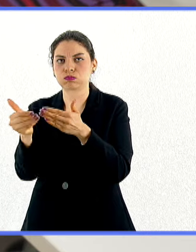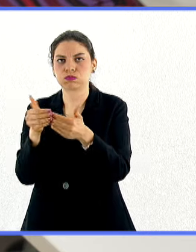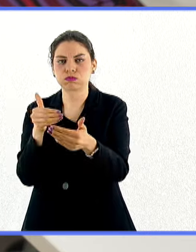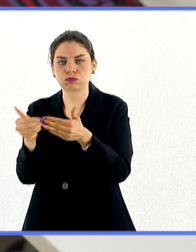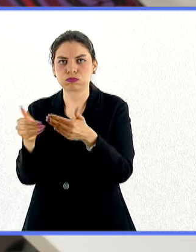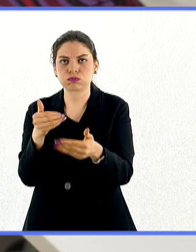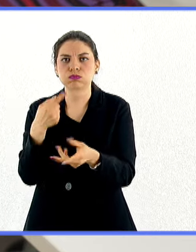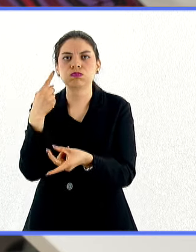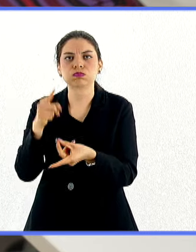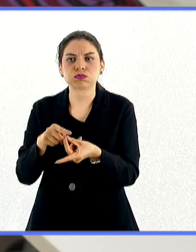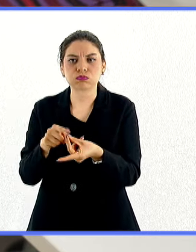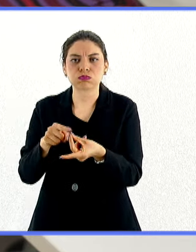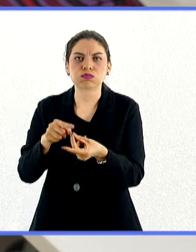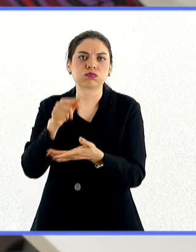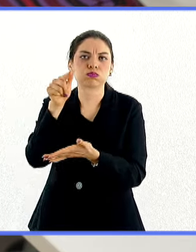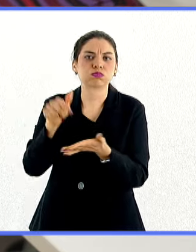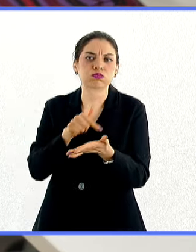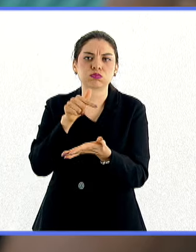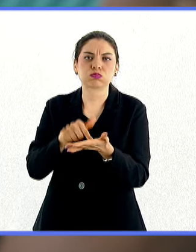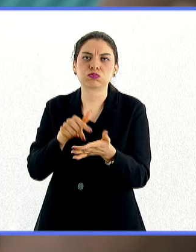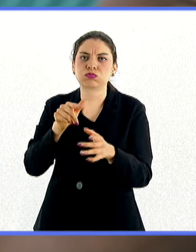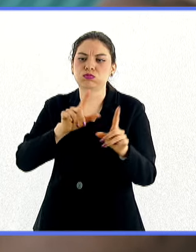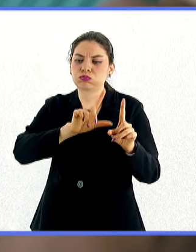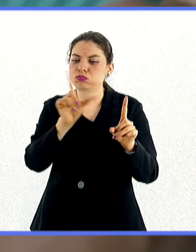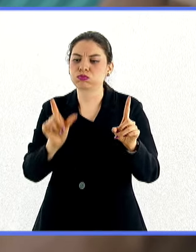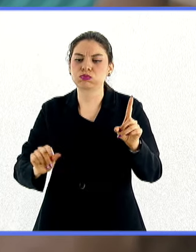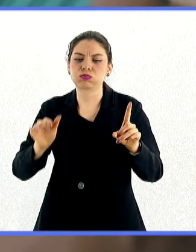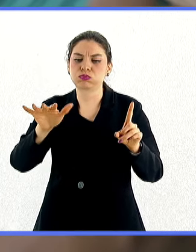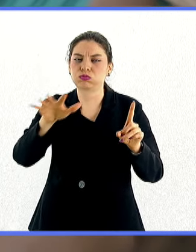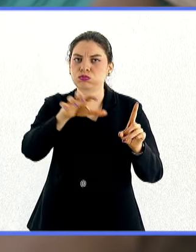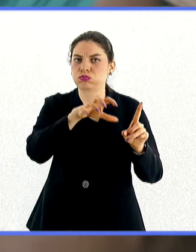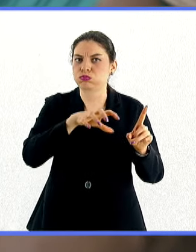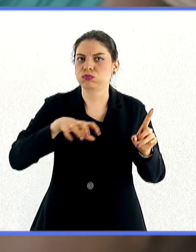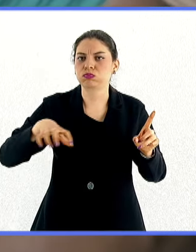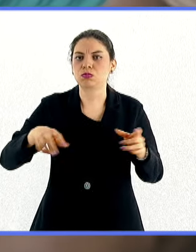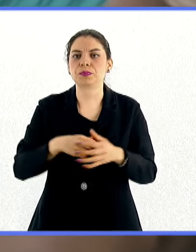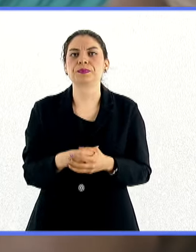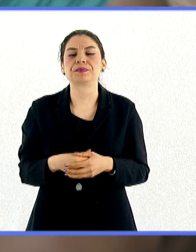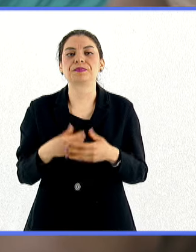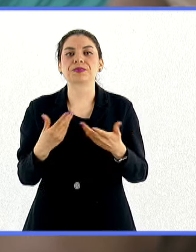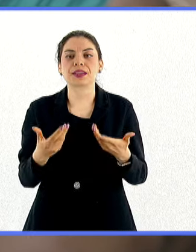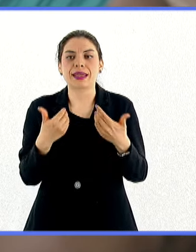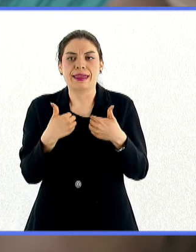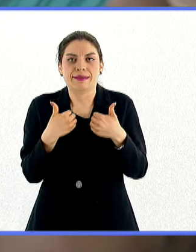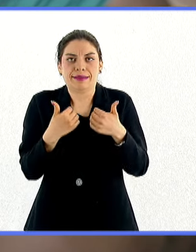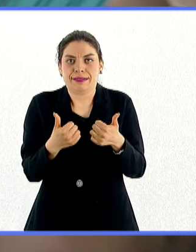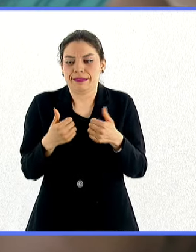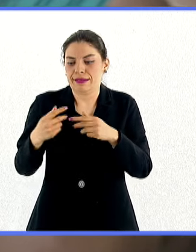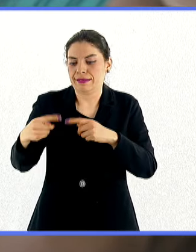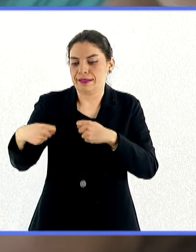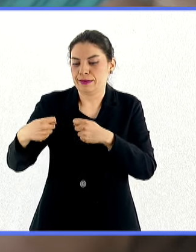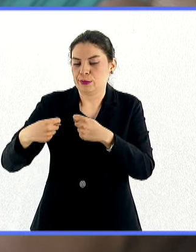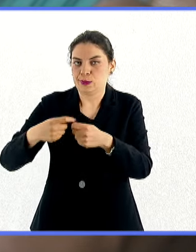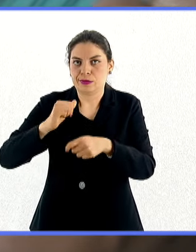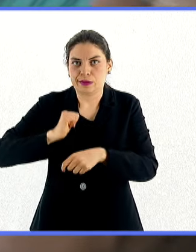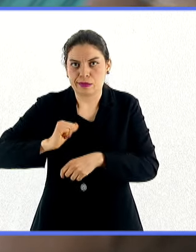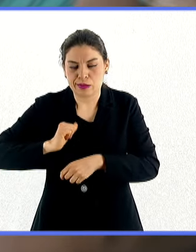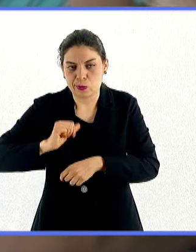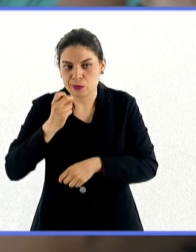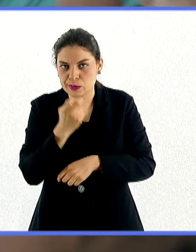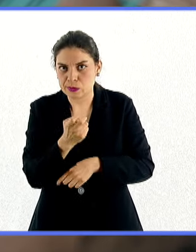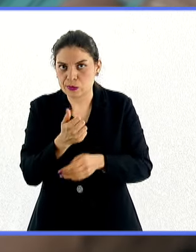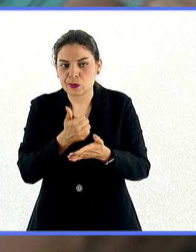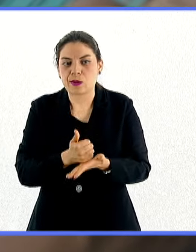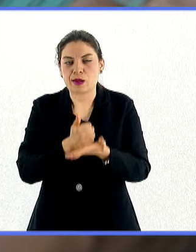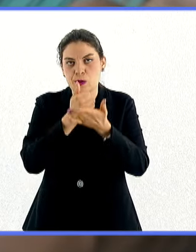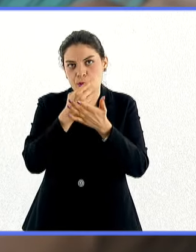las zonas y culturas del país. Sin duda, tratar de entender algunas de las tradiciones prehispánicas nos ayuda a conocer los usos